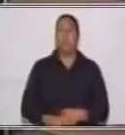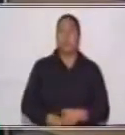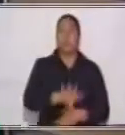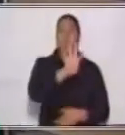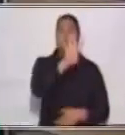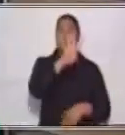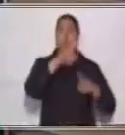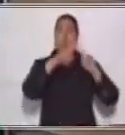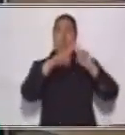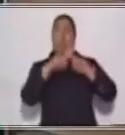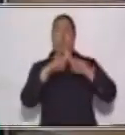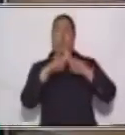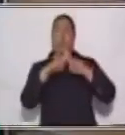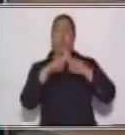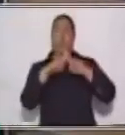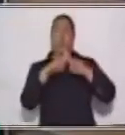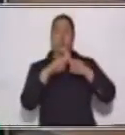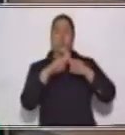4x